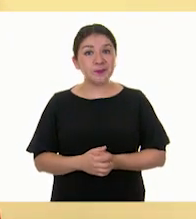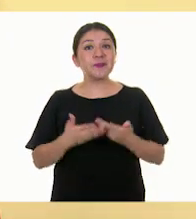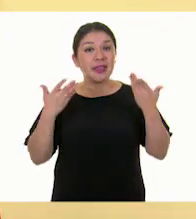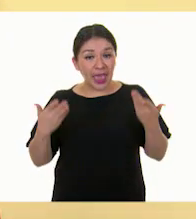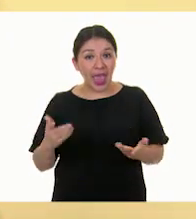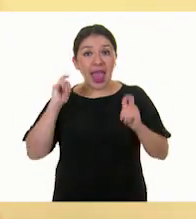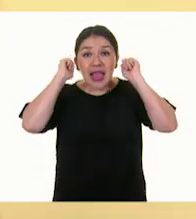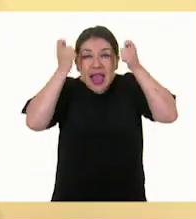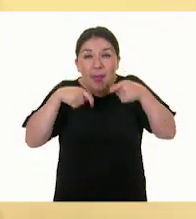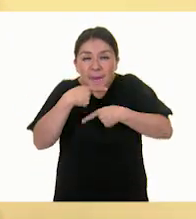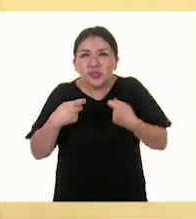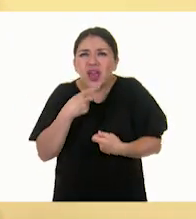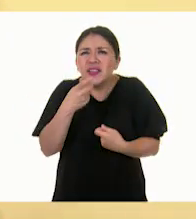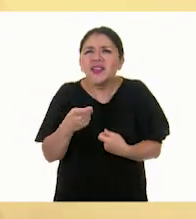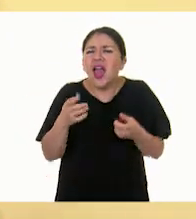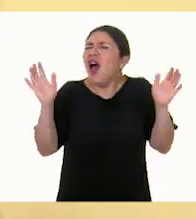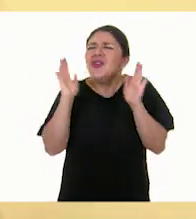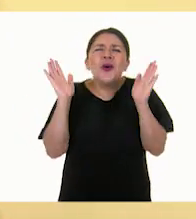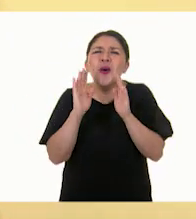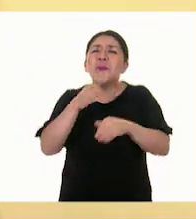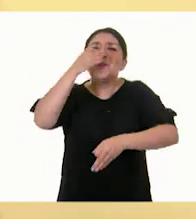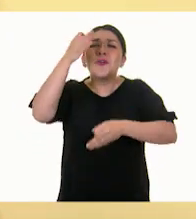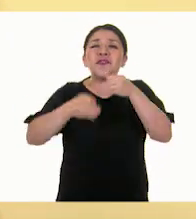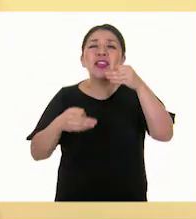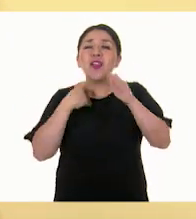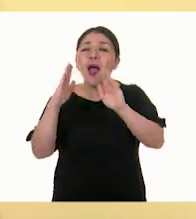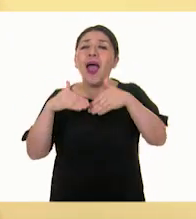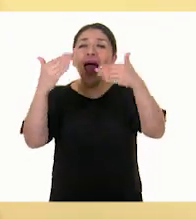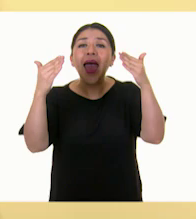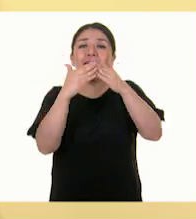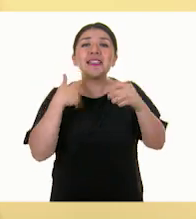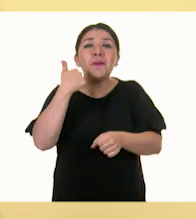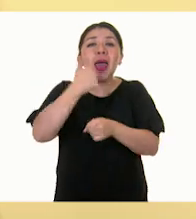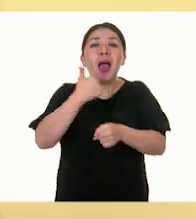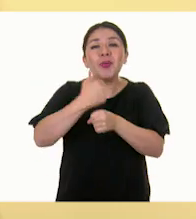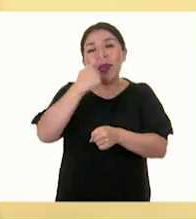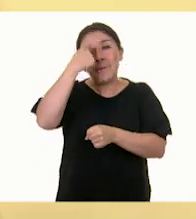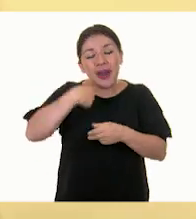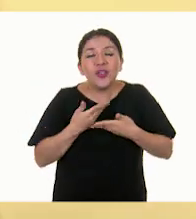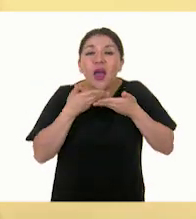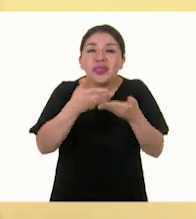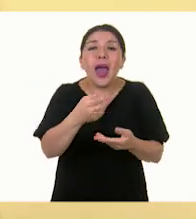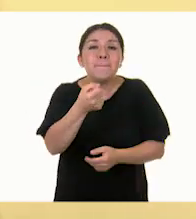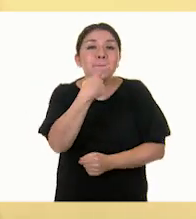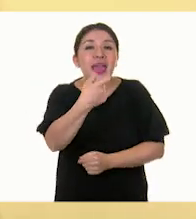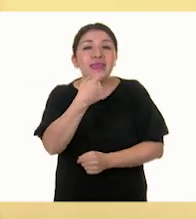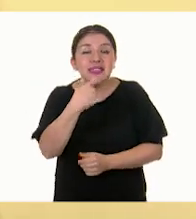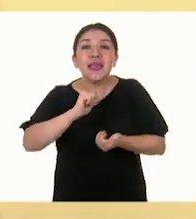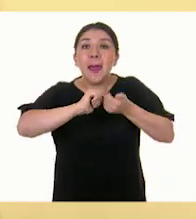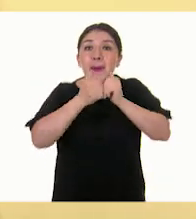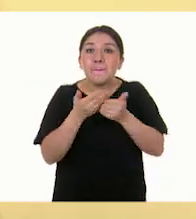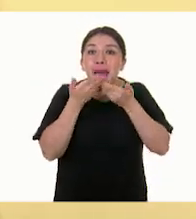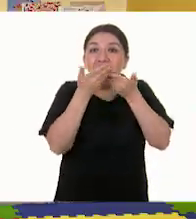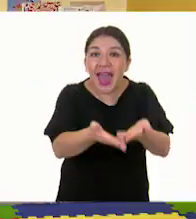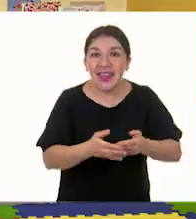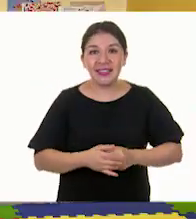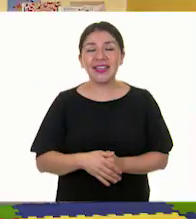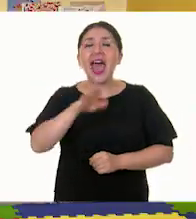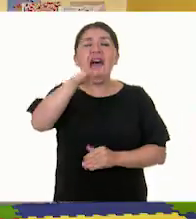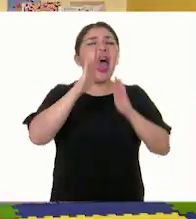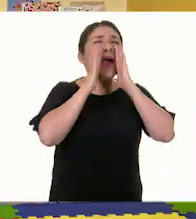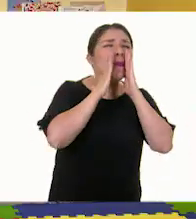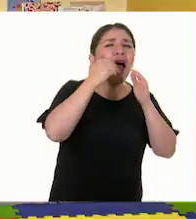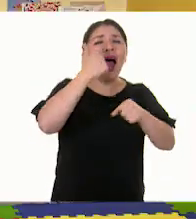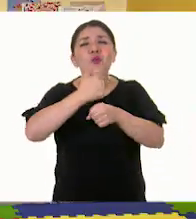Entonces Caperucita dijo, ¡ay, por fin llegué a casa de mi abuelita para poder darle su medicina y su pan!